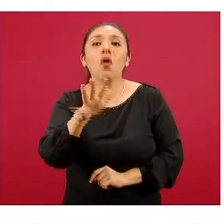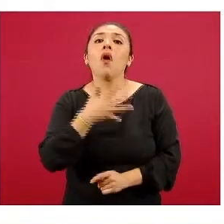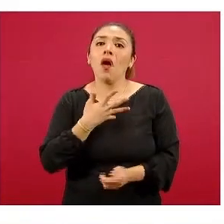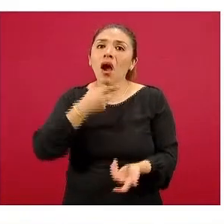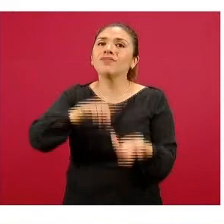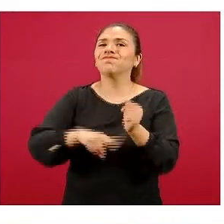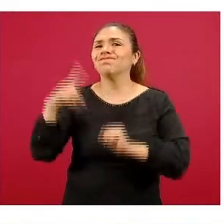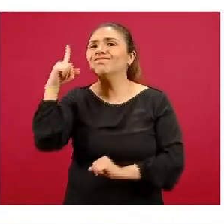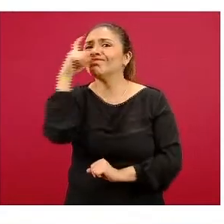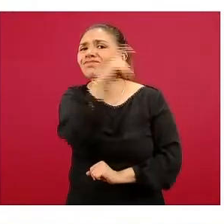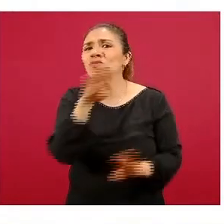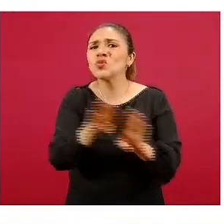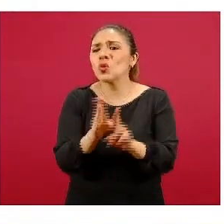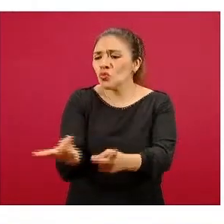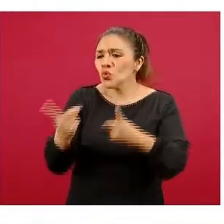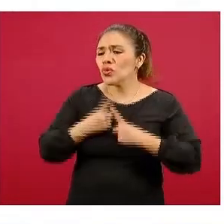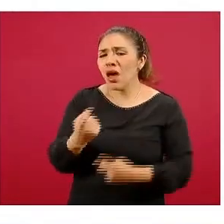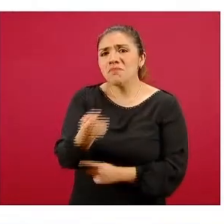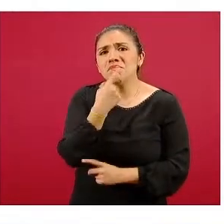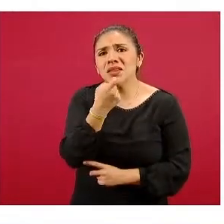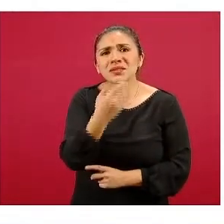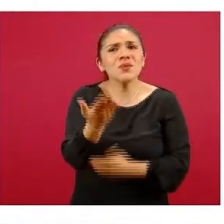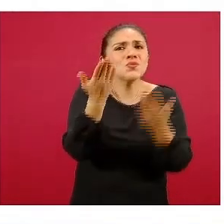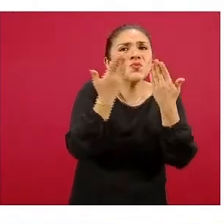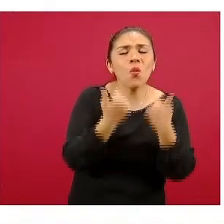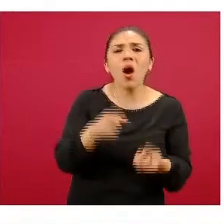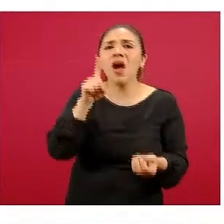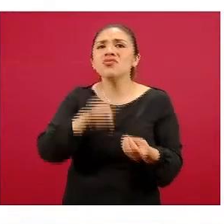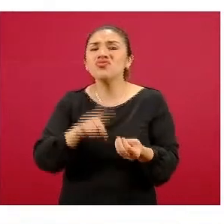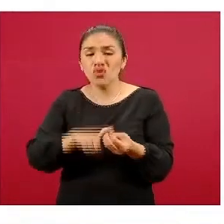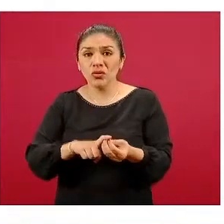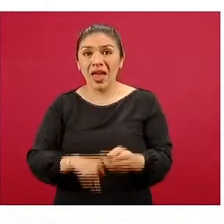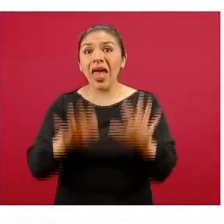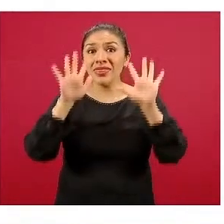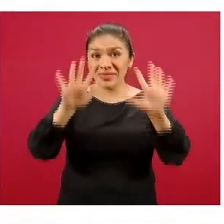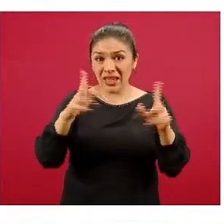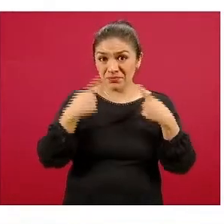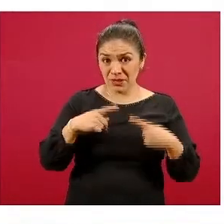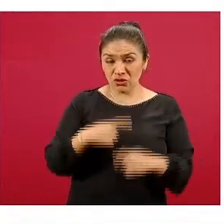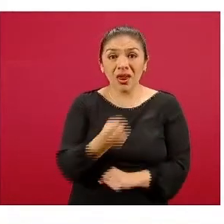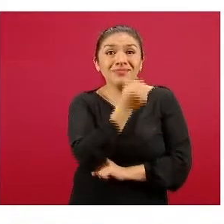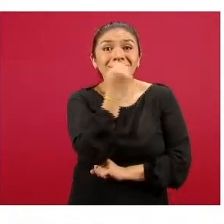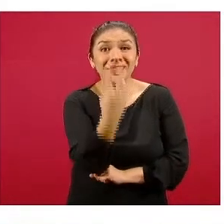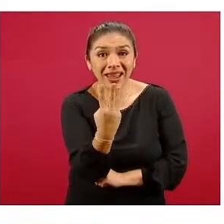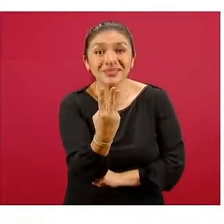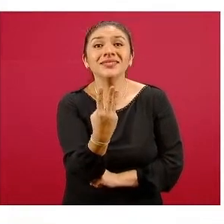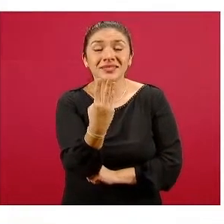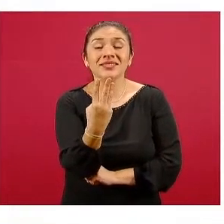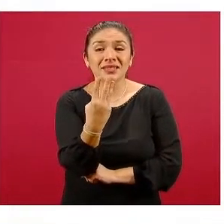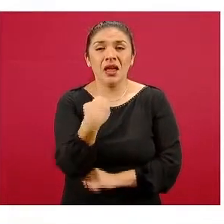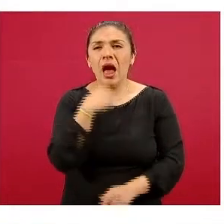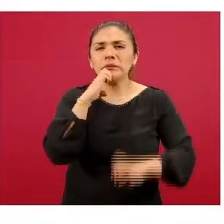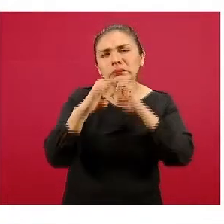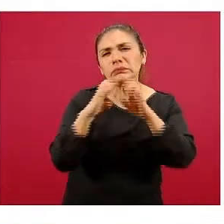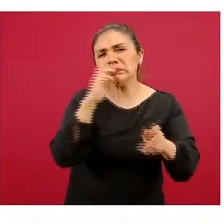presentado dificultades para obtener su tratamiento, 3 de cada 10 encuestados en estas